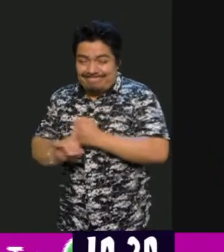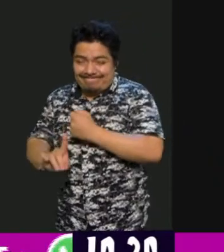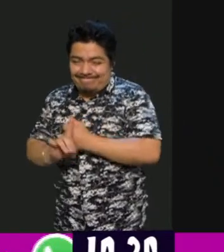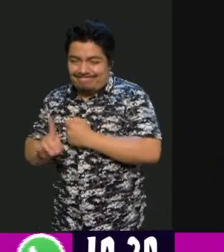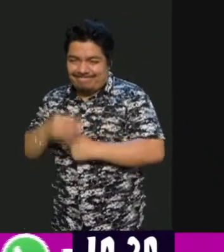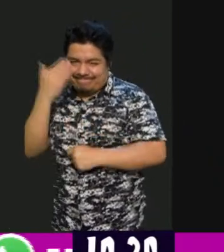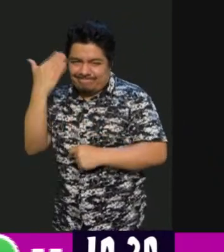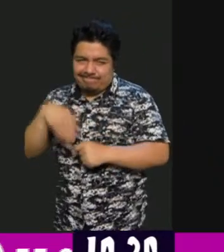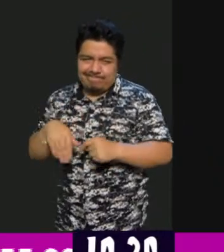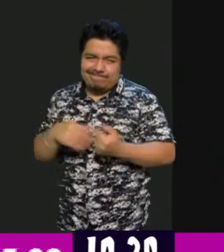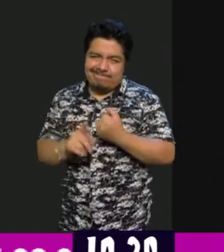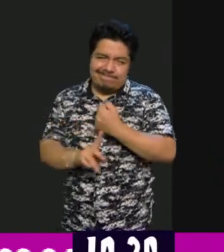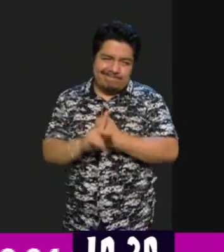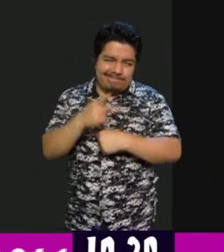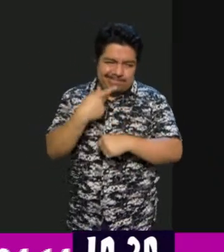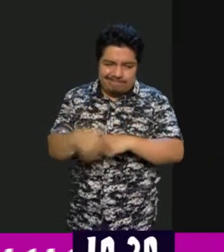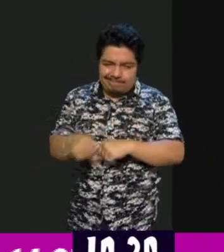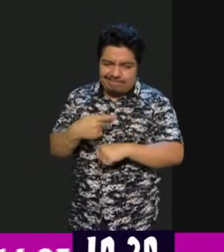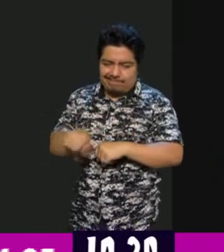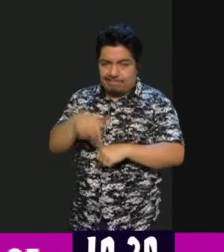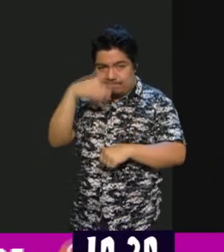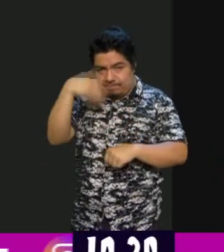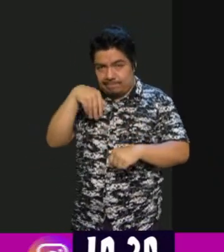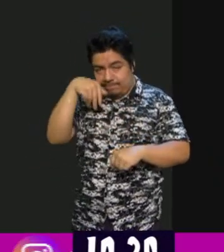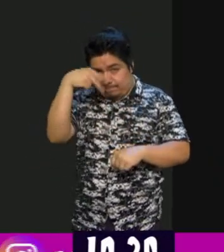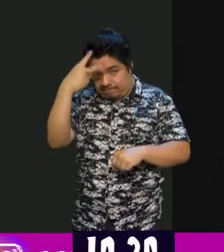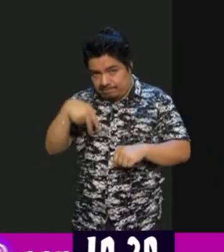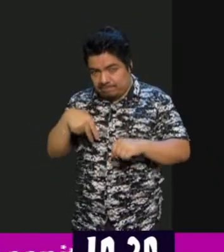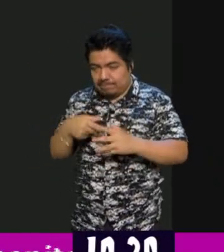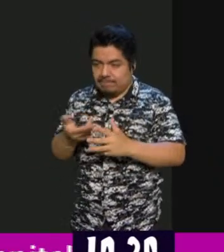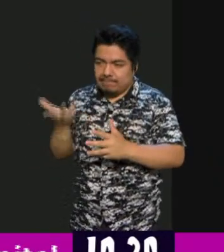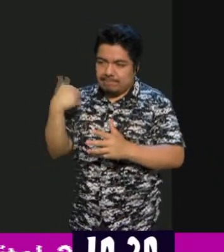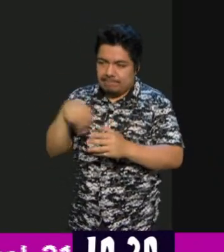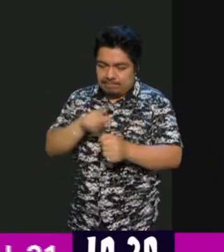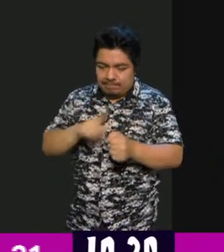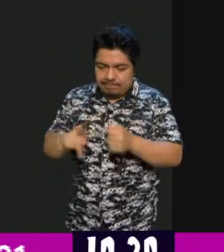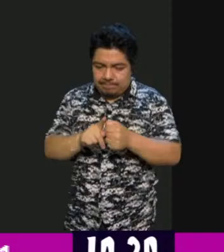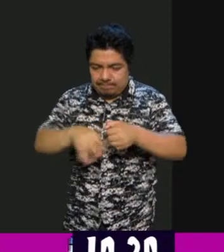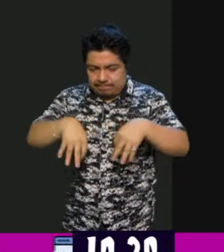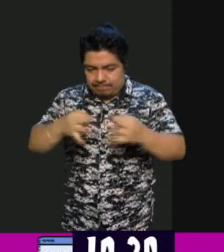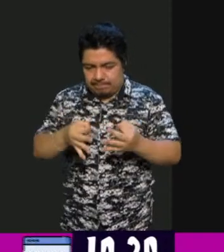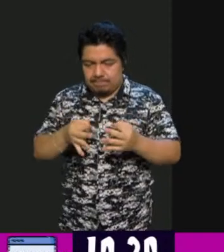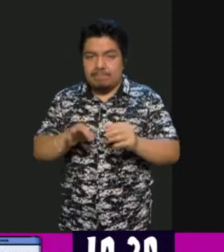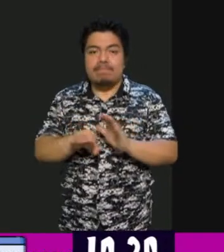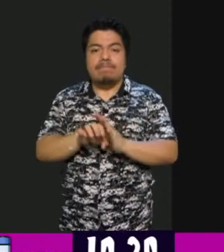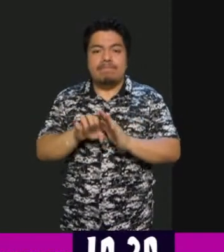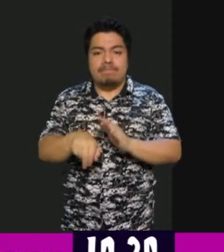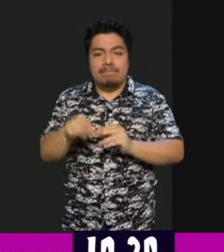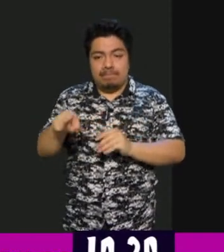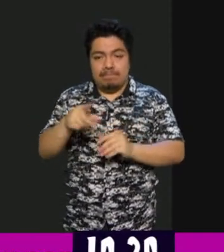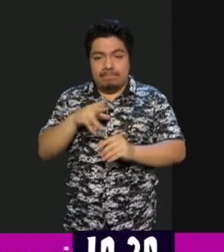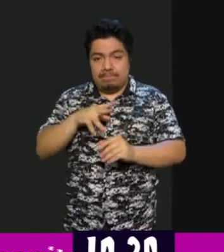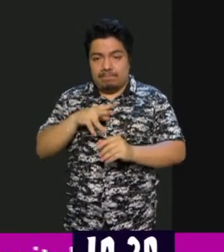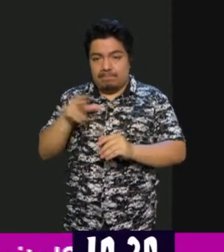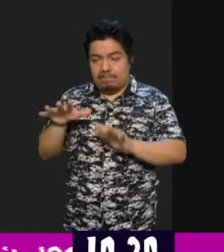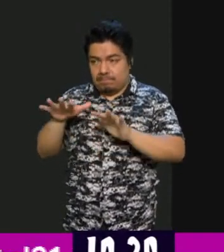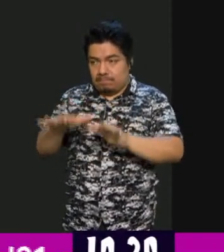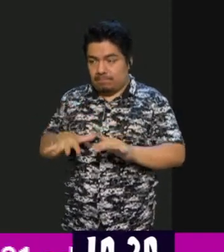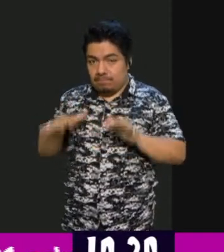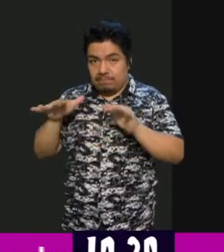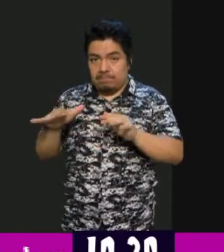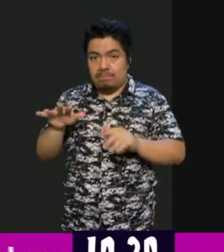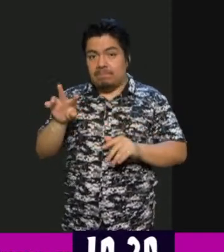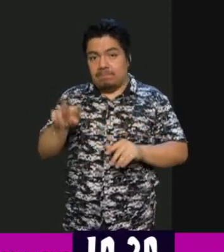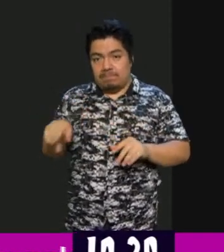durante la existencia de México como república, porque si ustedes que están en el estudio, por supuesto, están en una